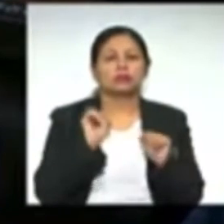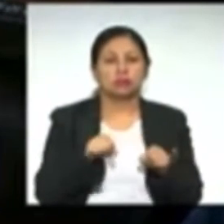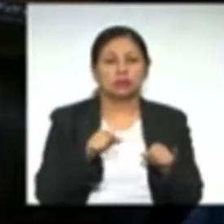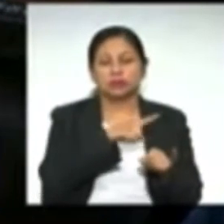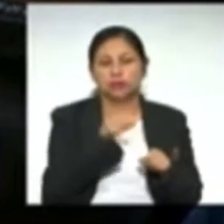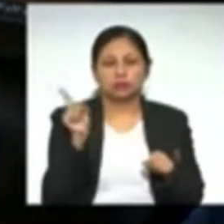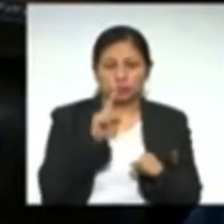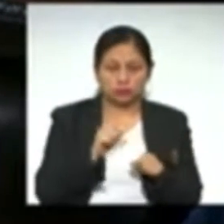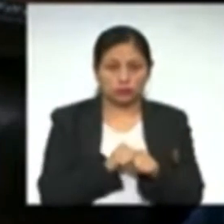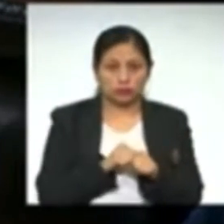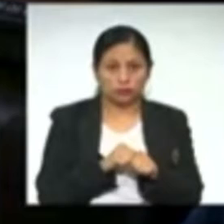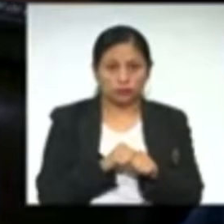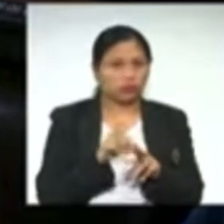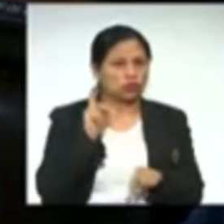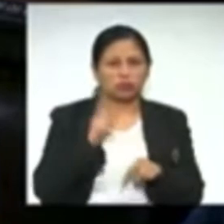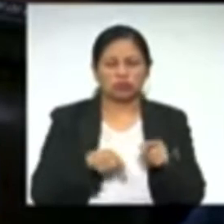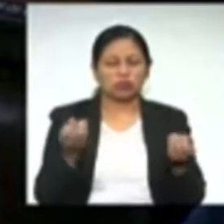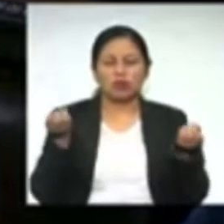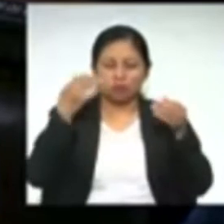que, colegas,